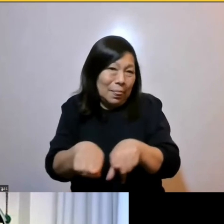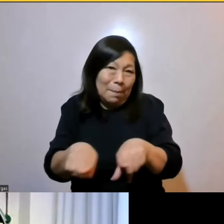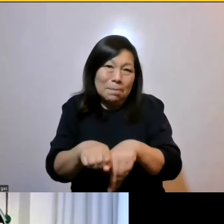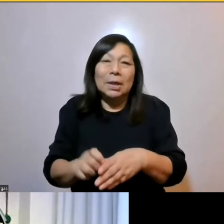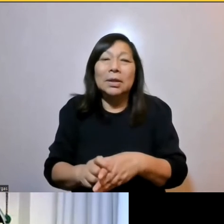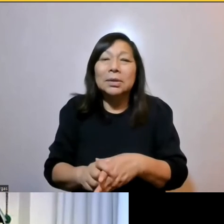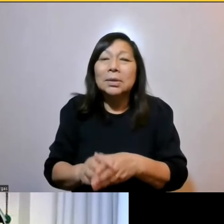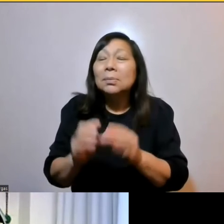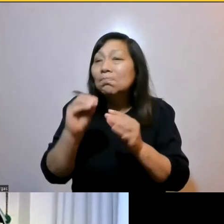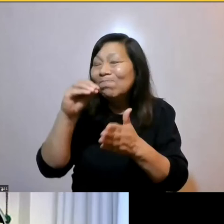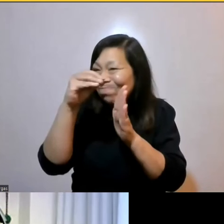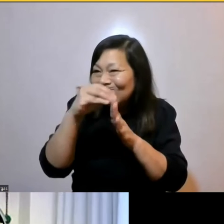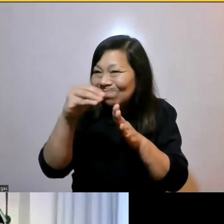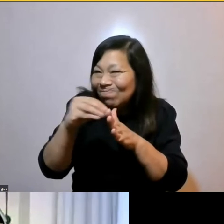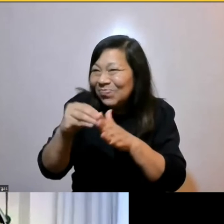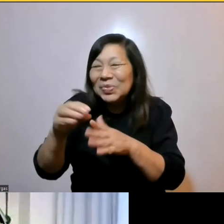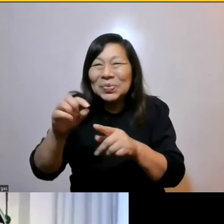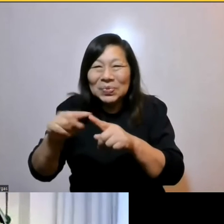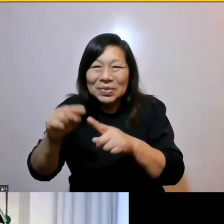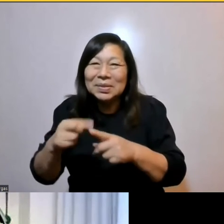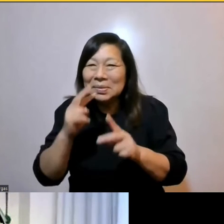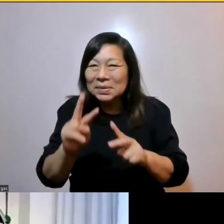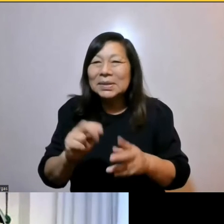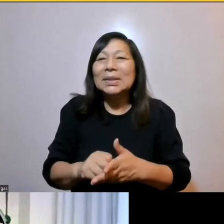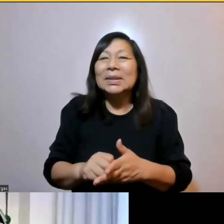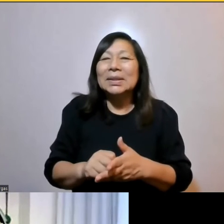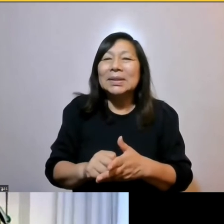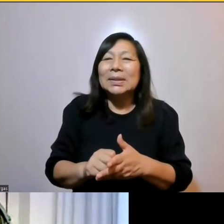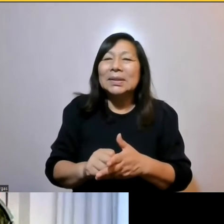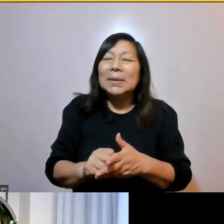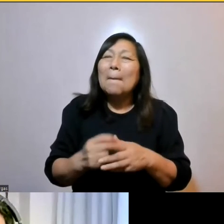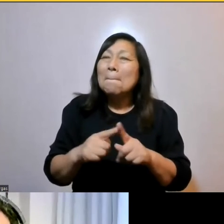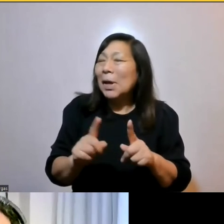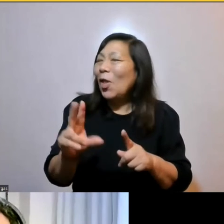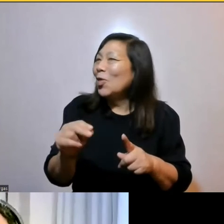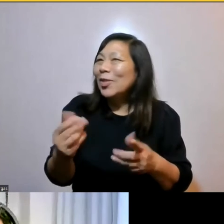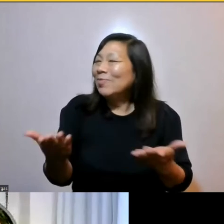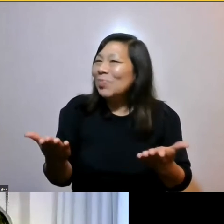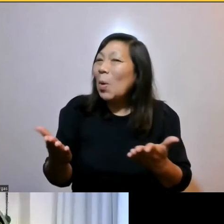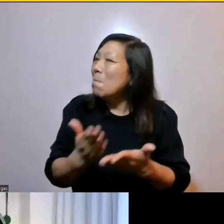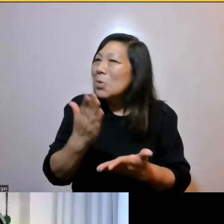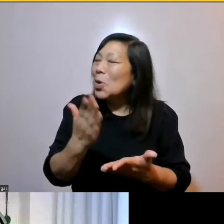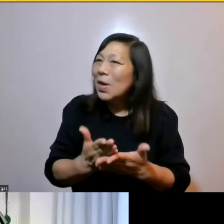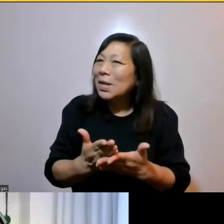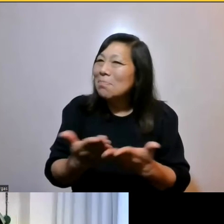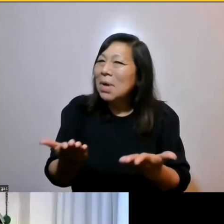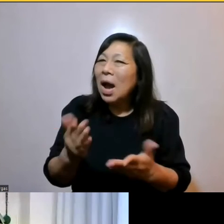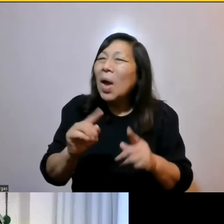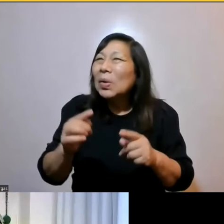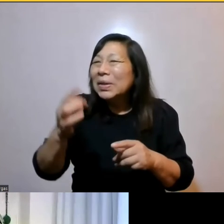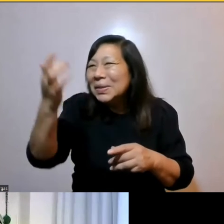está habitada por una serie de microorganismos, como hemos visto, no son cavidades estériles, entonces no debería haber problema a menos de que haya alguna